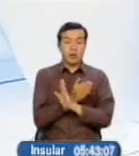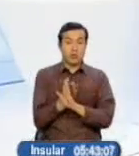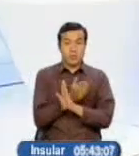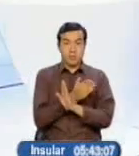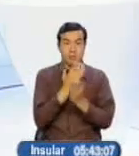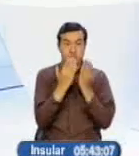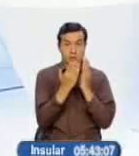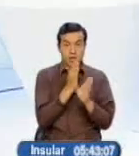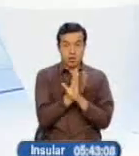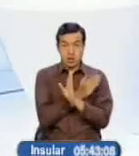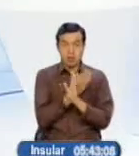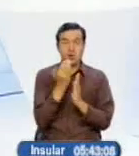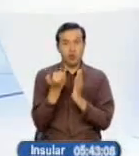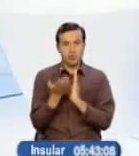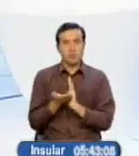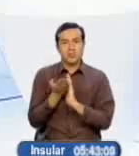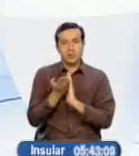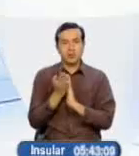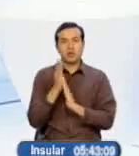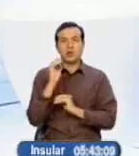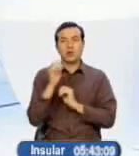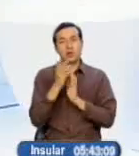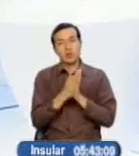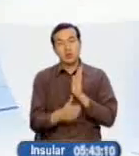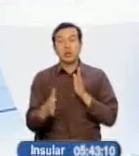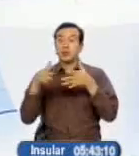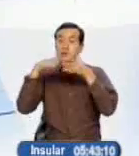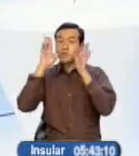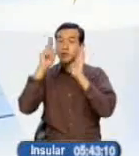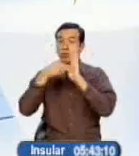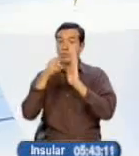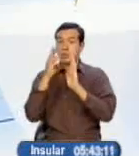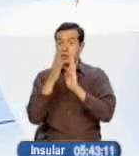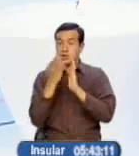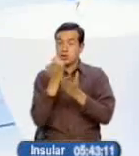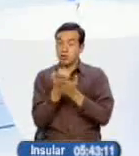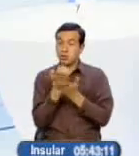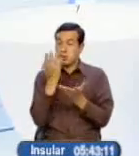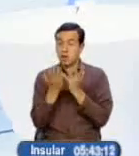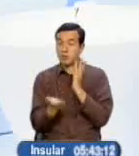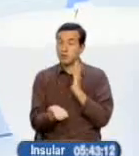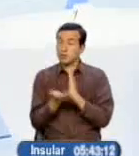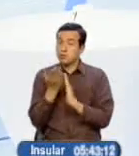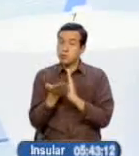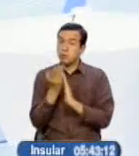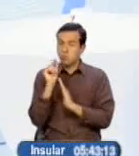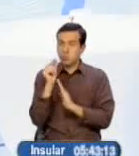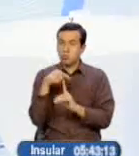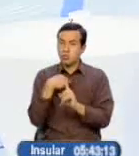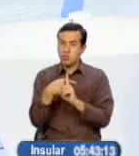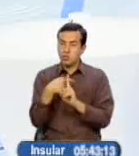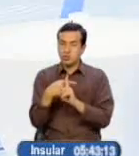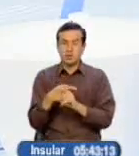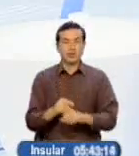trimestre. Con ello, la expectativa a finales de 2016 es que los indicadores macroeconómicos ofrezcan un escenario